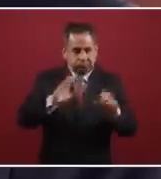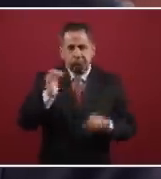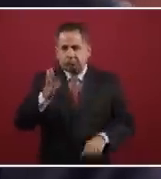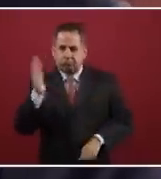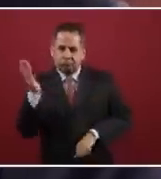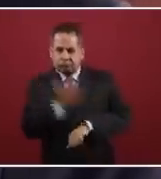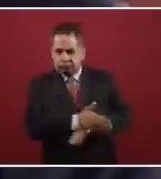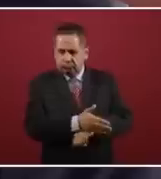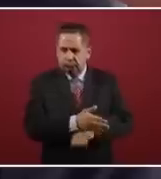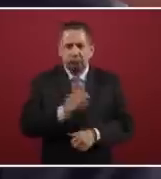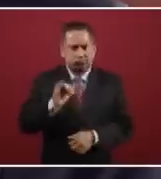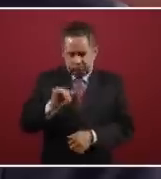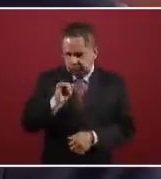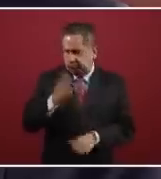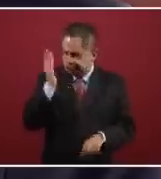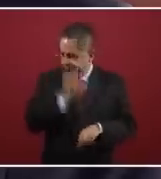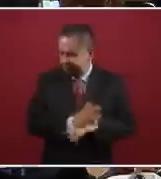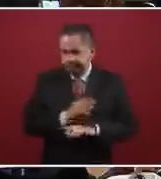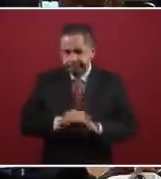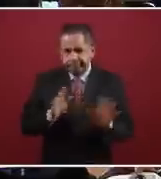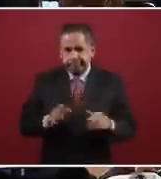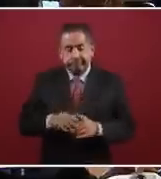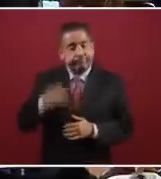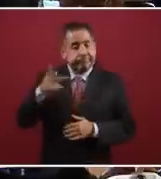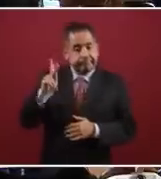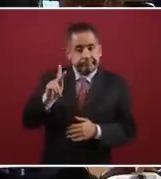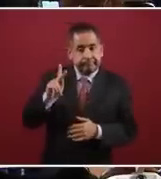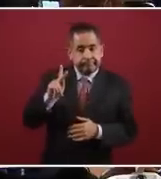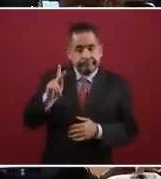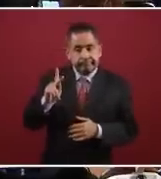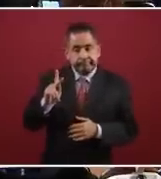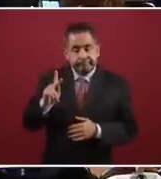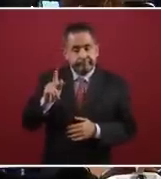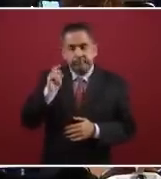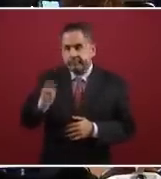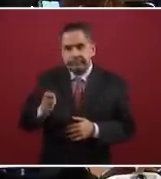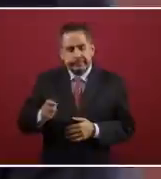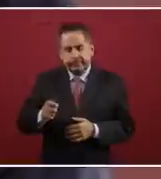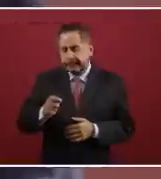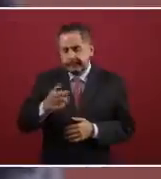castigue a los responsables. Pero es inmoral